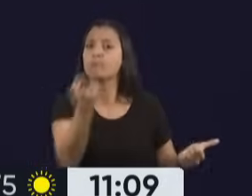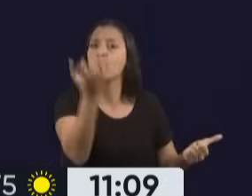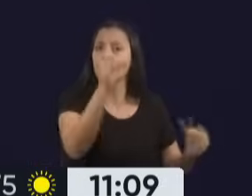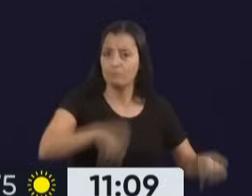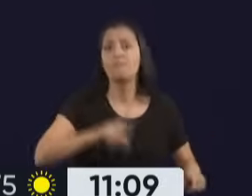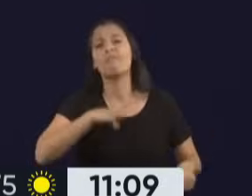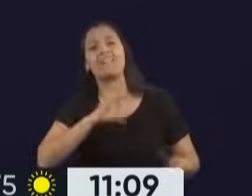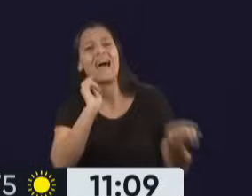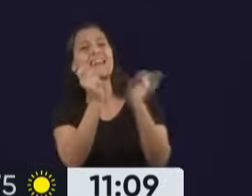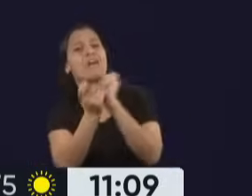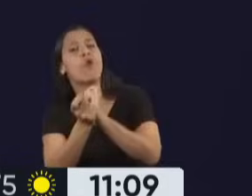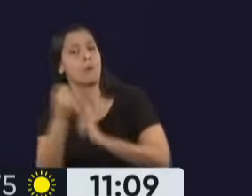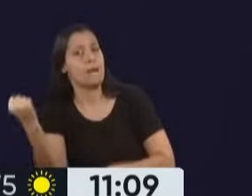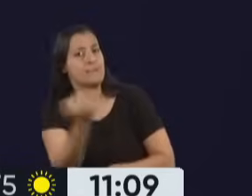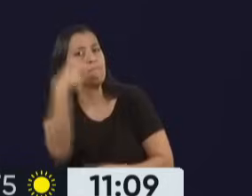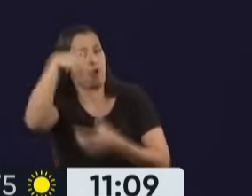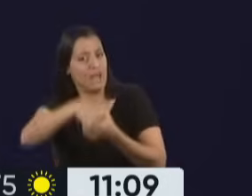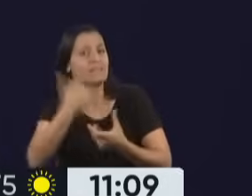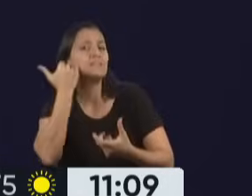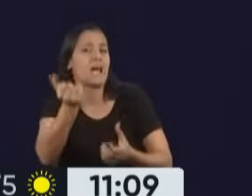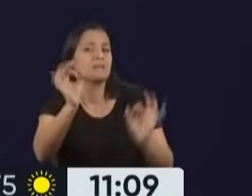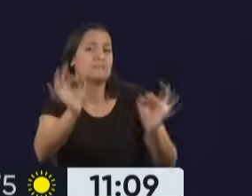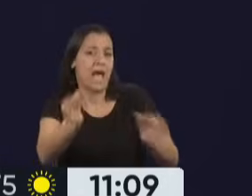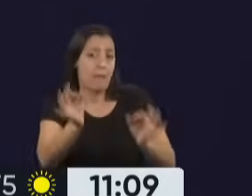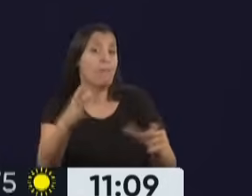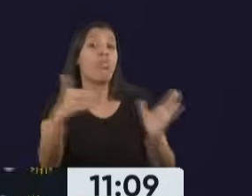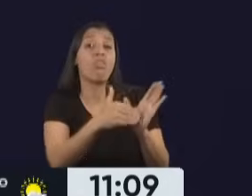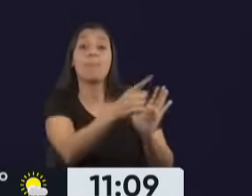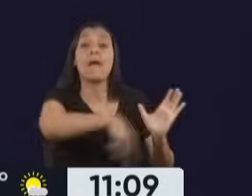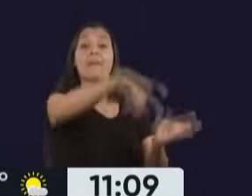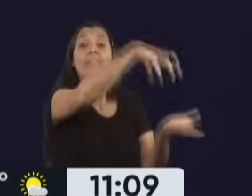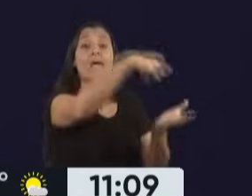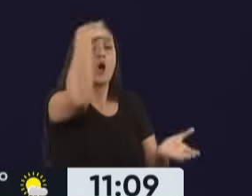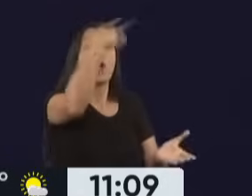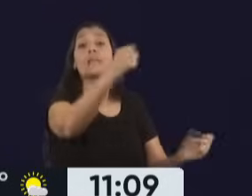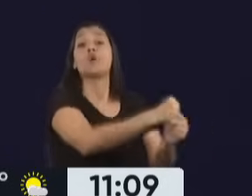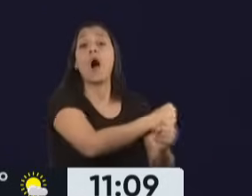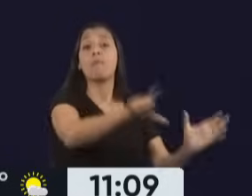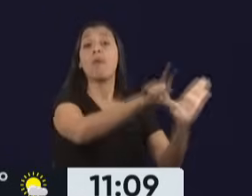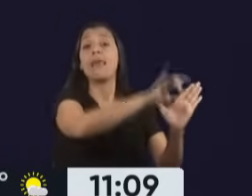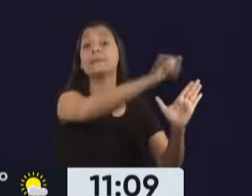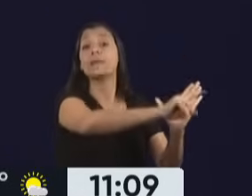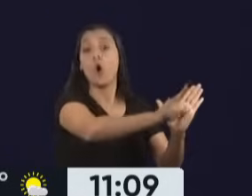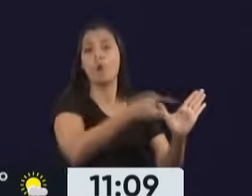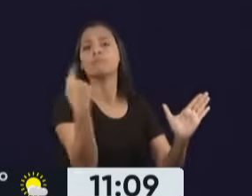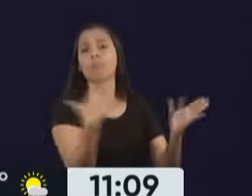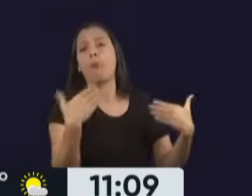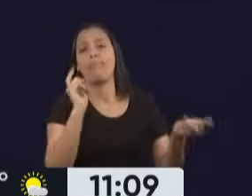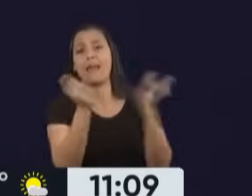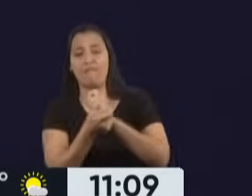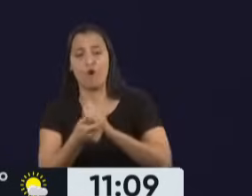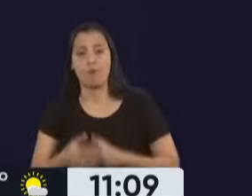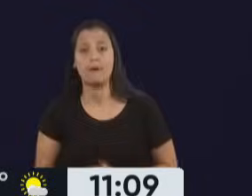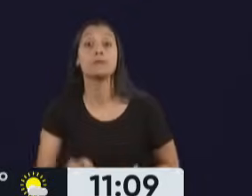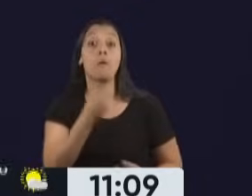las reformas estructurales que ya requieren los votos del Congreso. o la aprobación del Congreso para llevarla adelante, como es, por